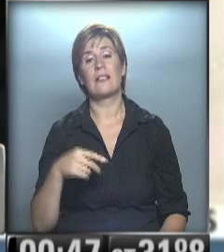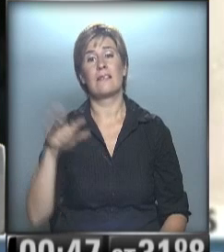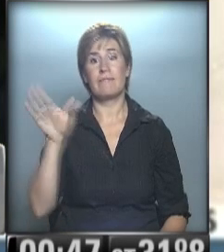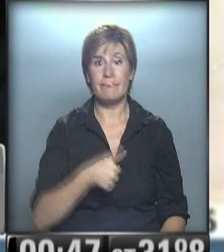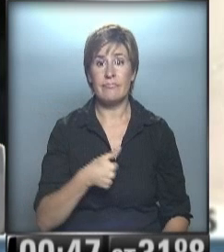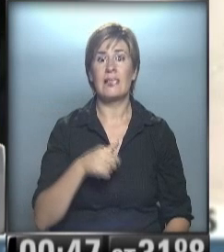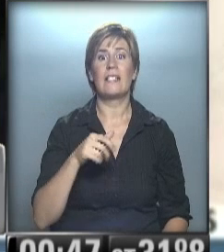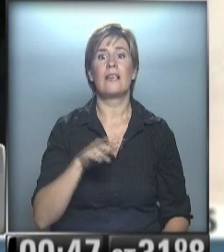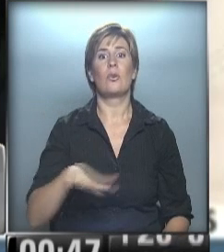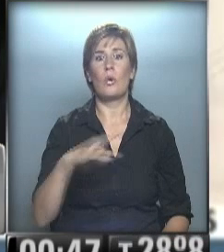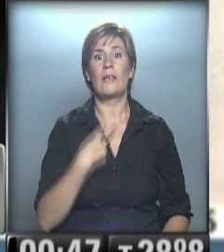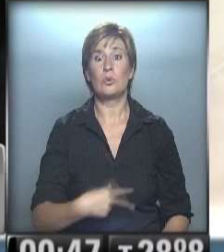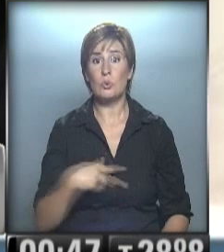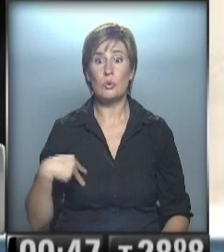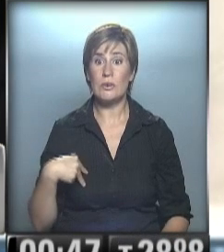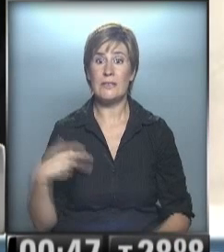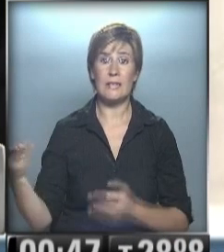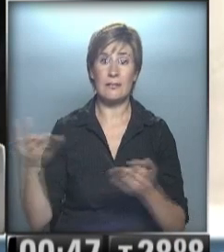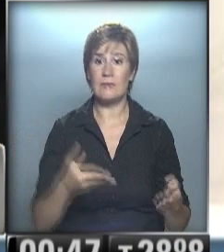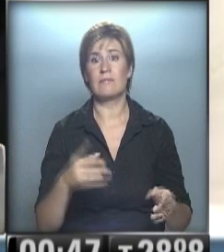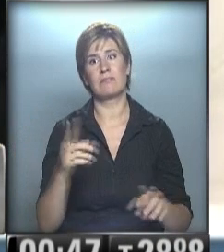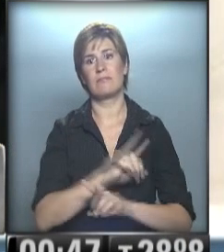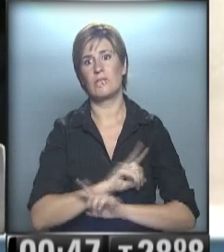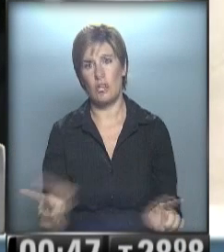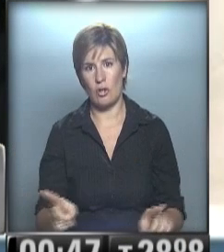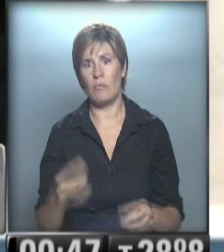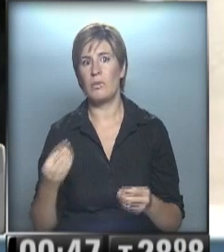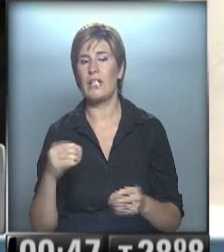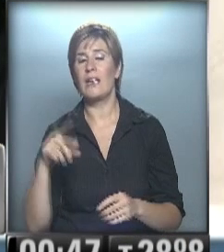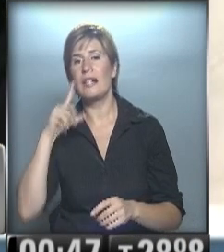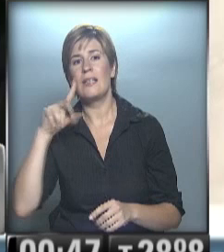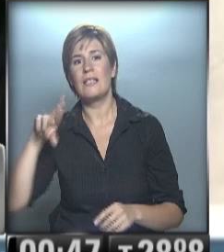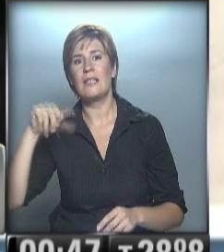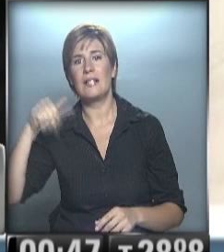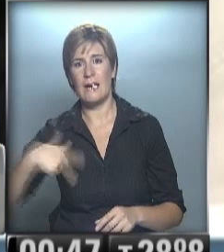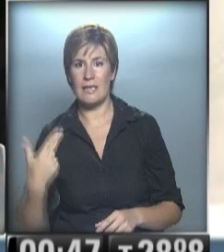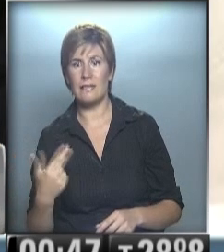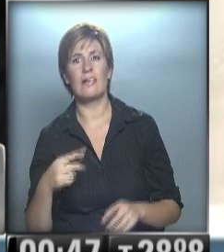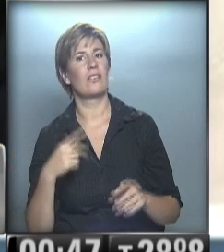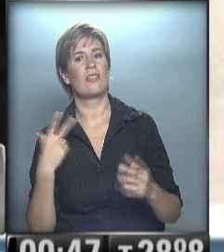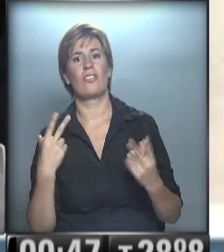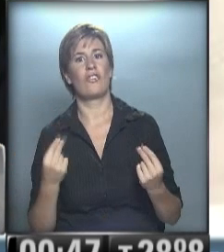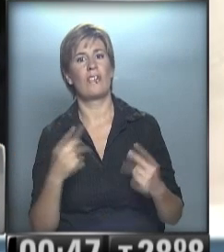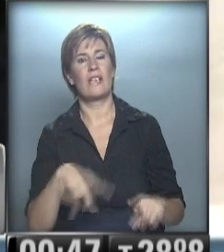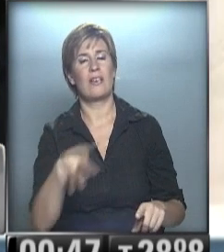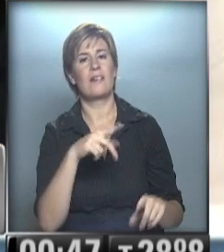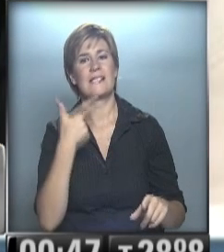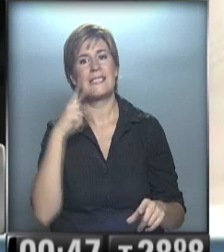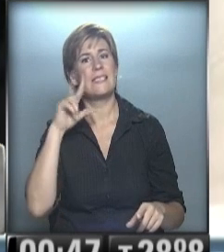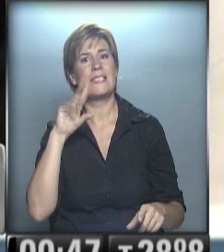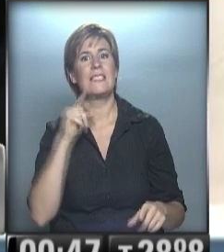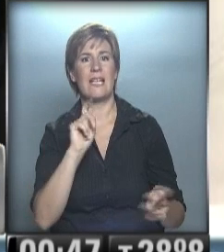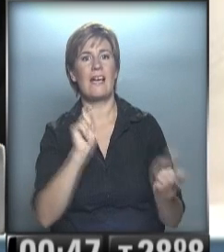se da por la negativa iraní a respaldar la opción de un gobierno de transición para Siria. El secretario general de la ONU, Ban